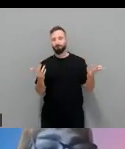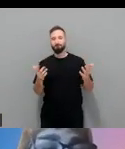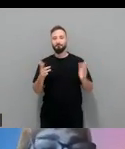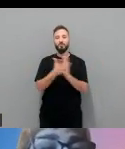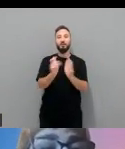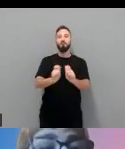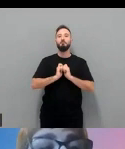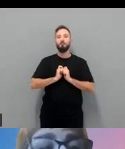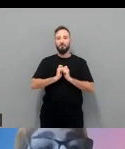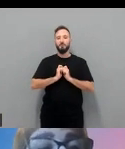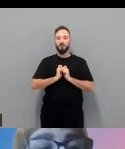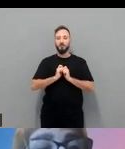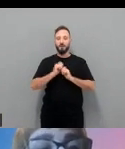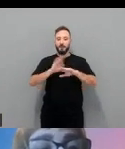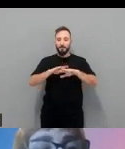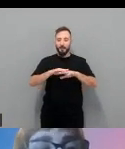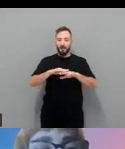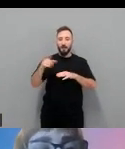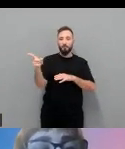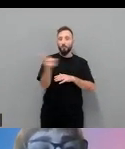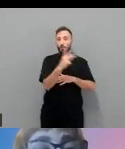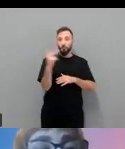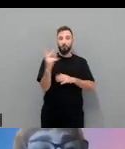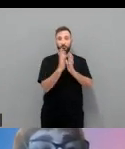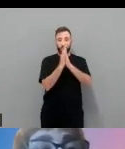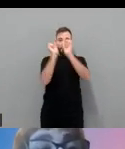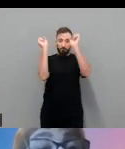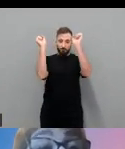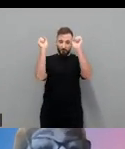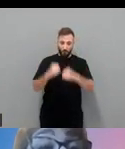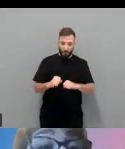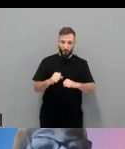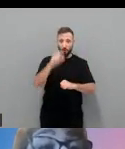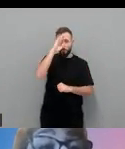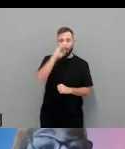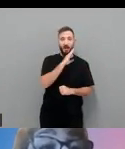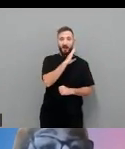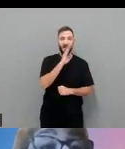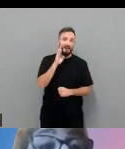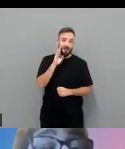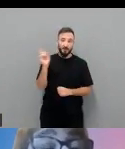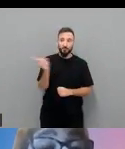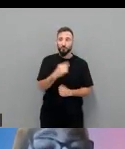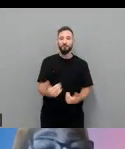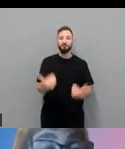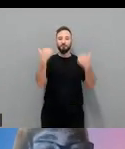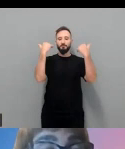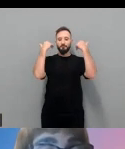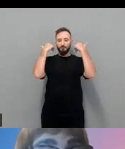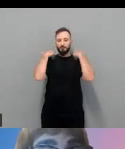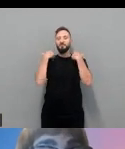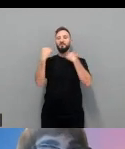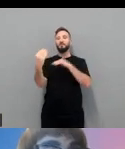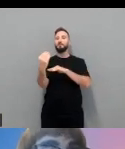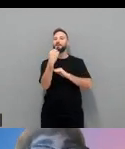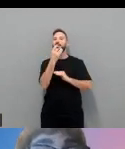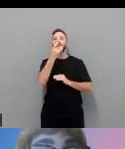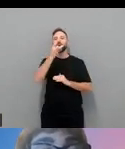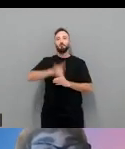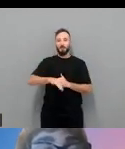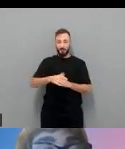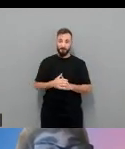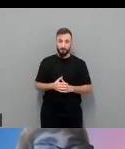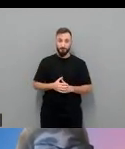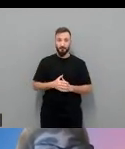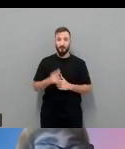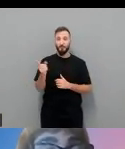agiliza mucho que planteéis un acuerdo de progenitores en el que determinéis sobre quién va a recaer esa prestación. Tened en